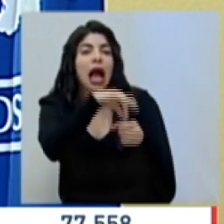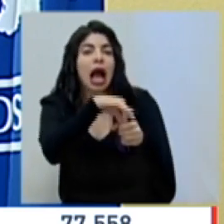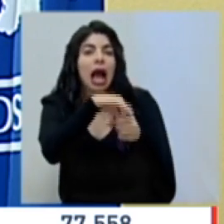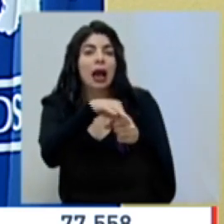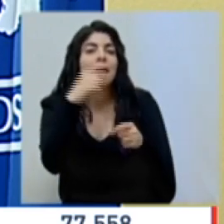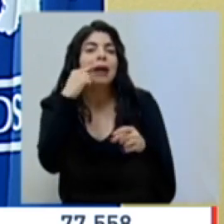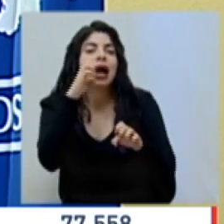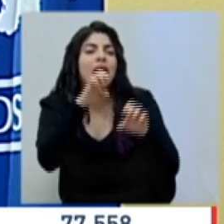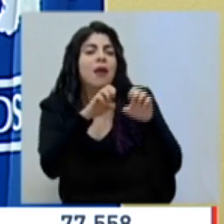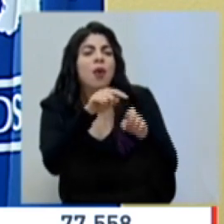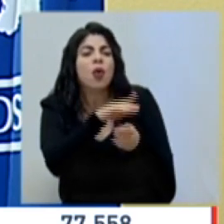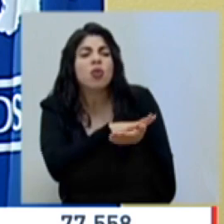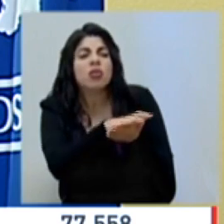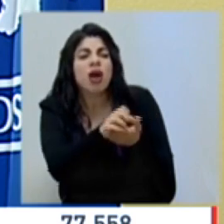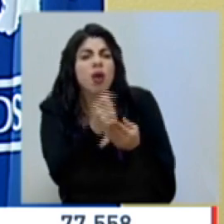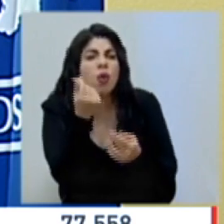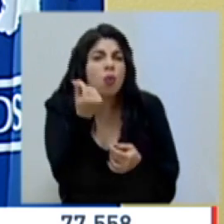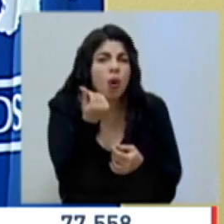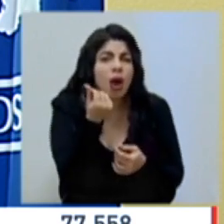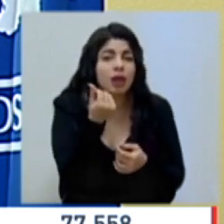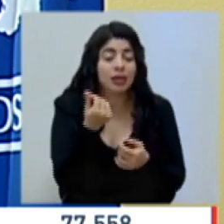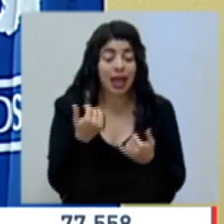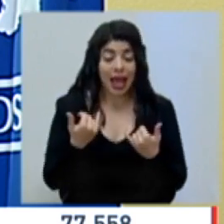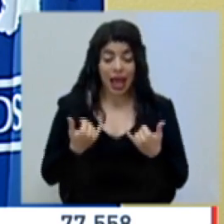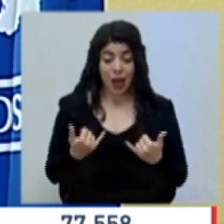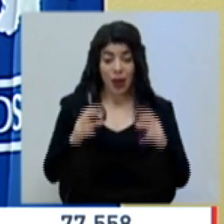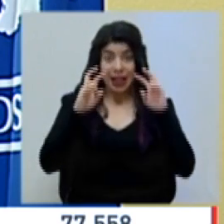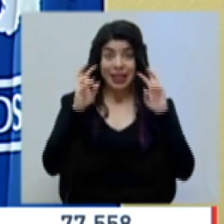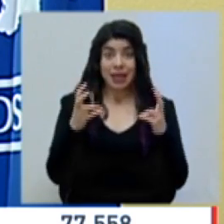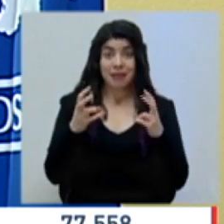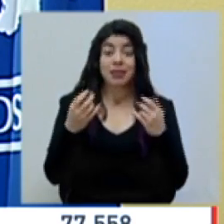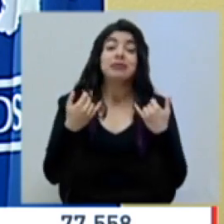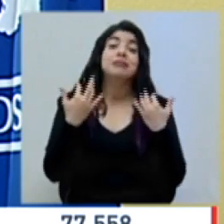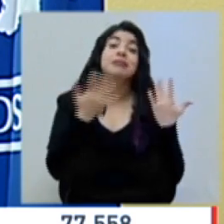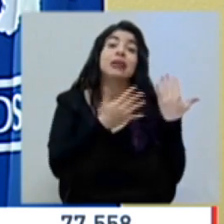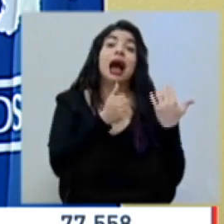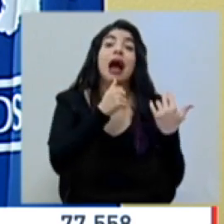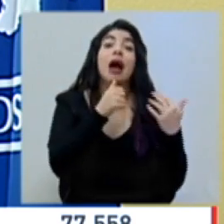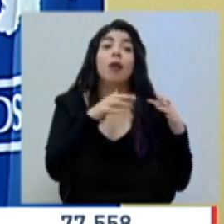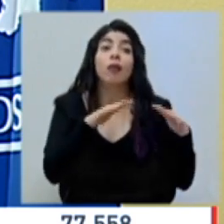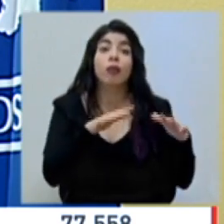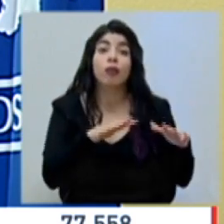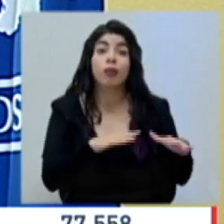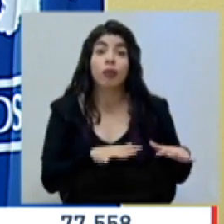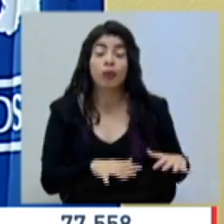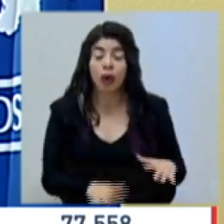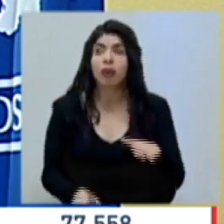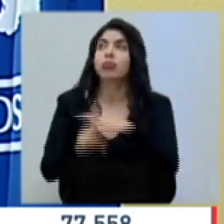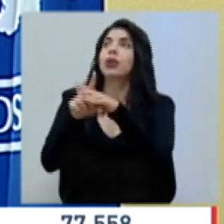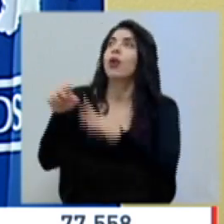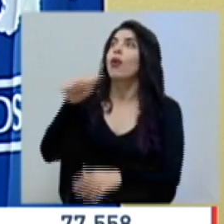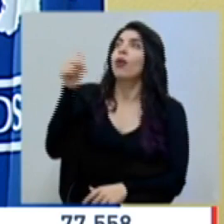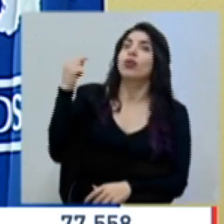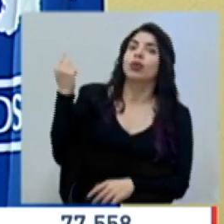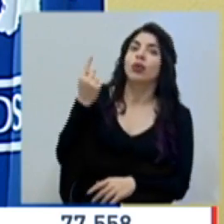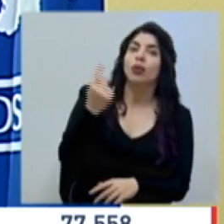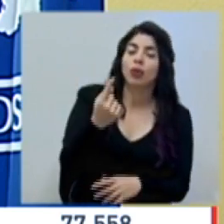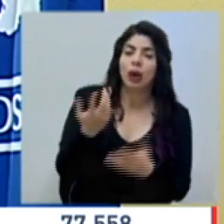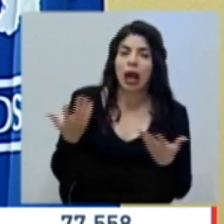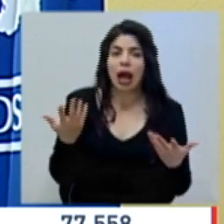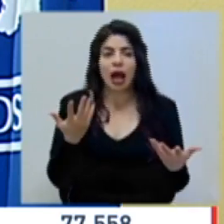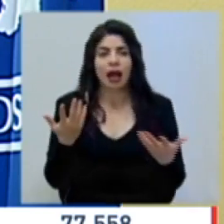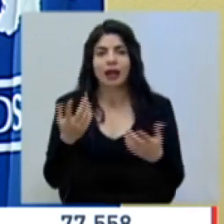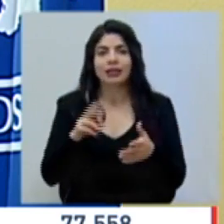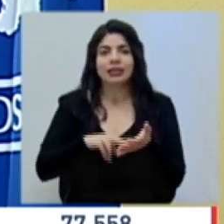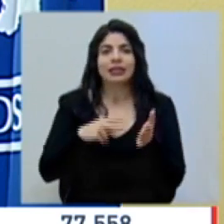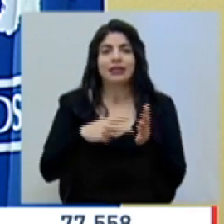la evaluación de los daños. Aquí el tema es que mientras bajan las aguas, y hemos venido con otro evento, entonces no hemos podido poner